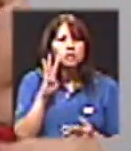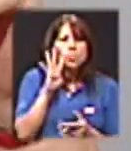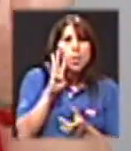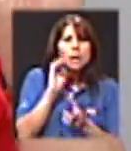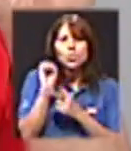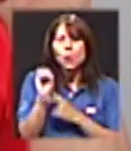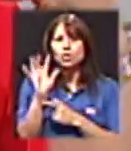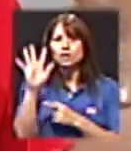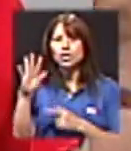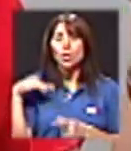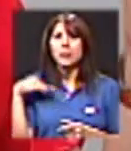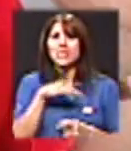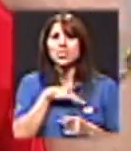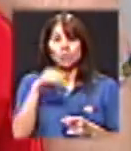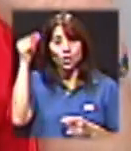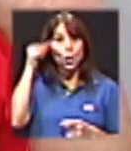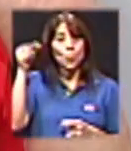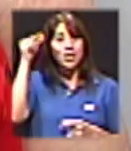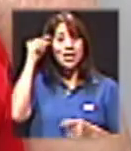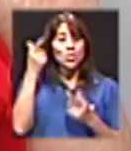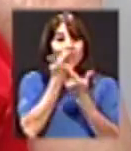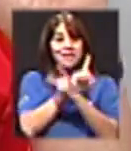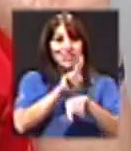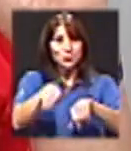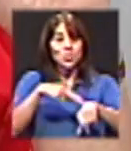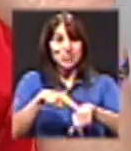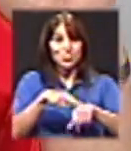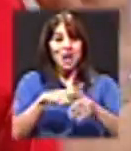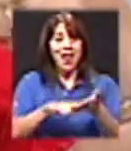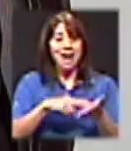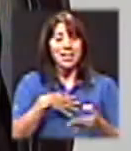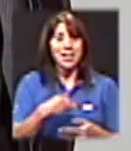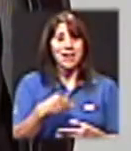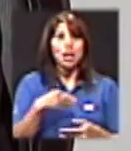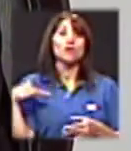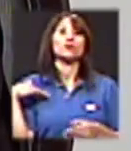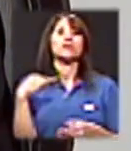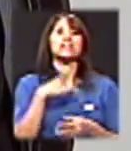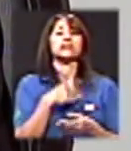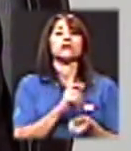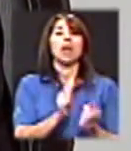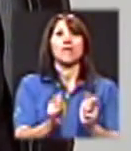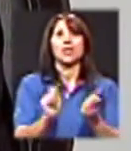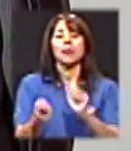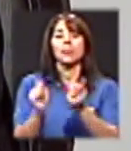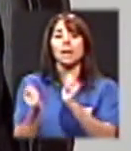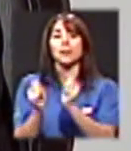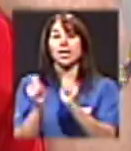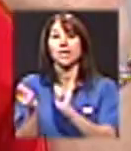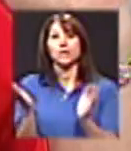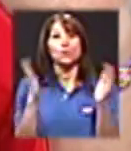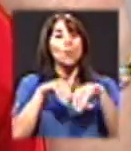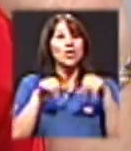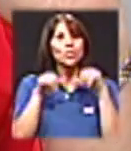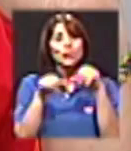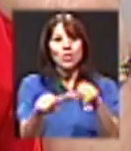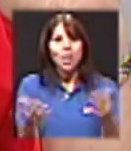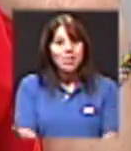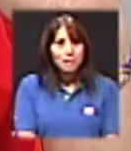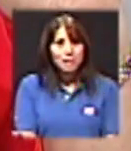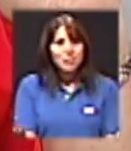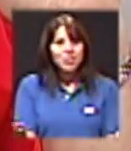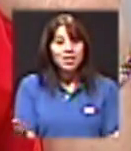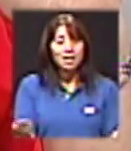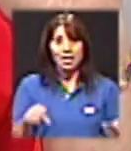ministros. En los gobiernos de liberación los ministros de justicia cambian como cada año. ¿Cómo se llama? Entonces no les permite dar continuidad. El tema de gestión en